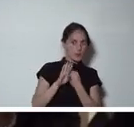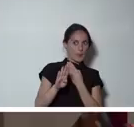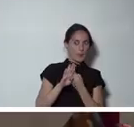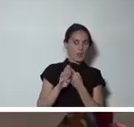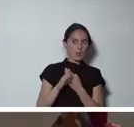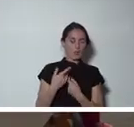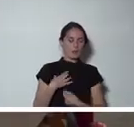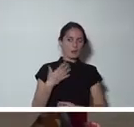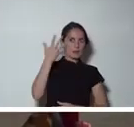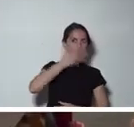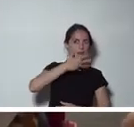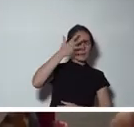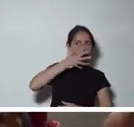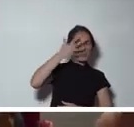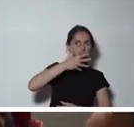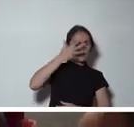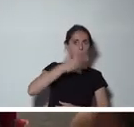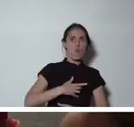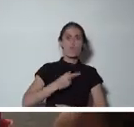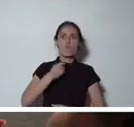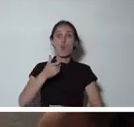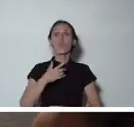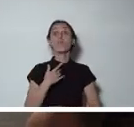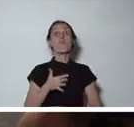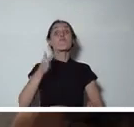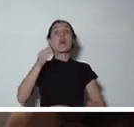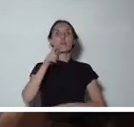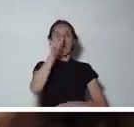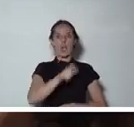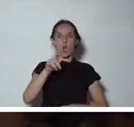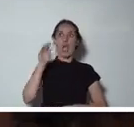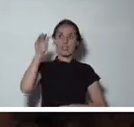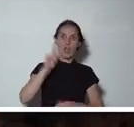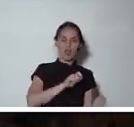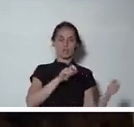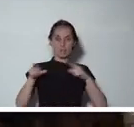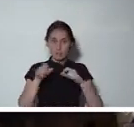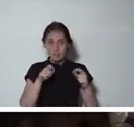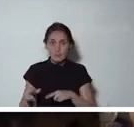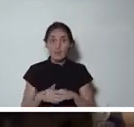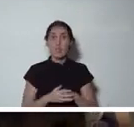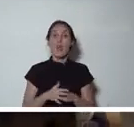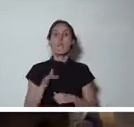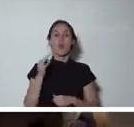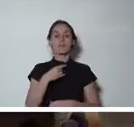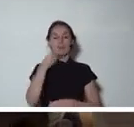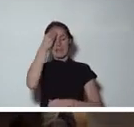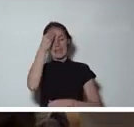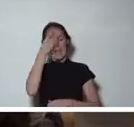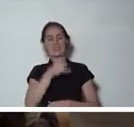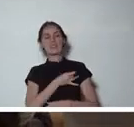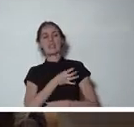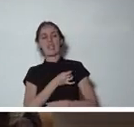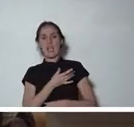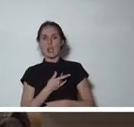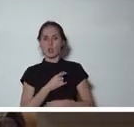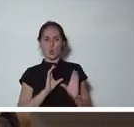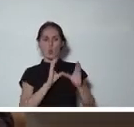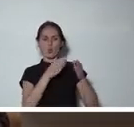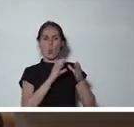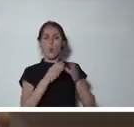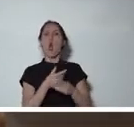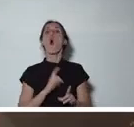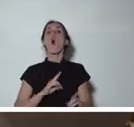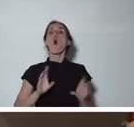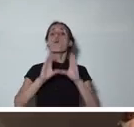migrante que desconfiemos de nuestros compañeros de trabajo que no pensemos que los sindicatos la organización sindical la organización vecinal